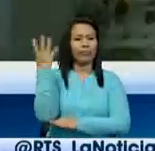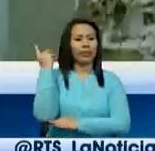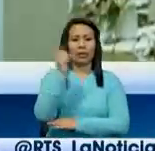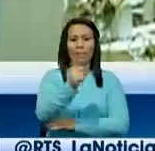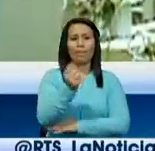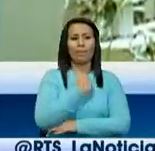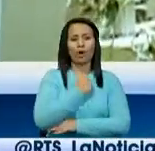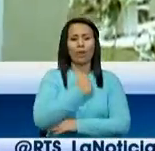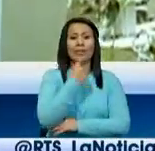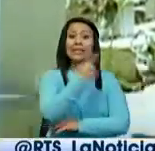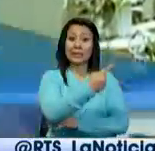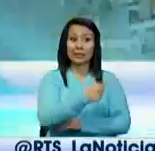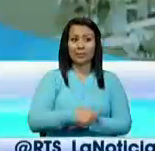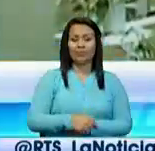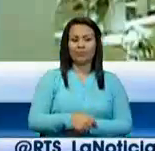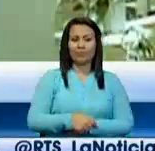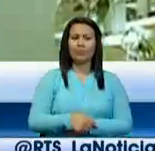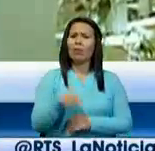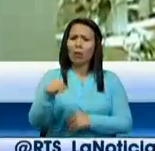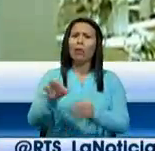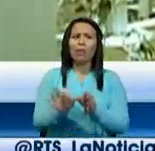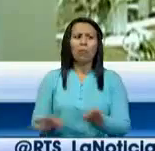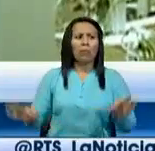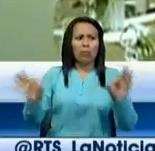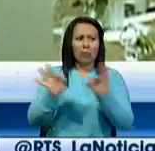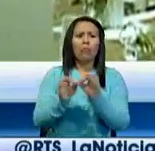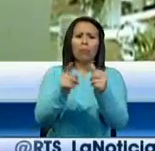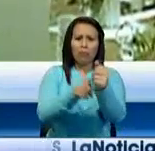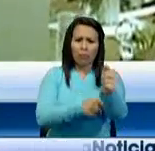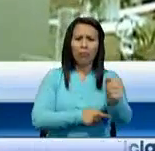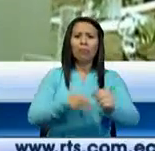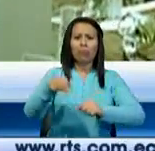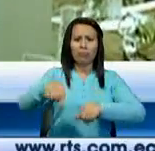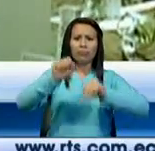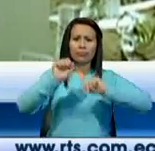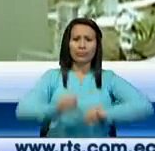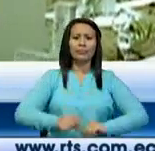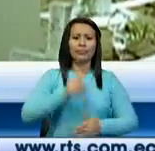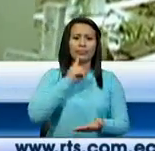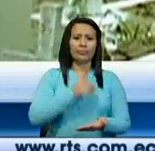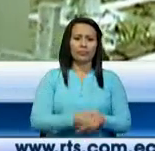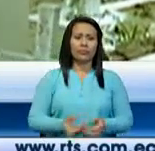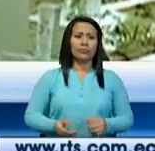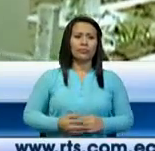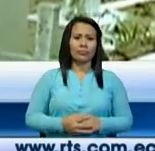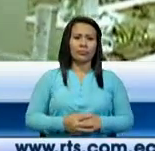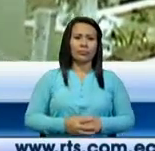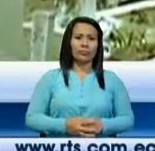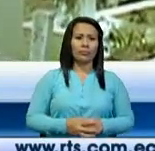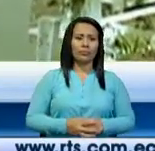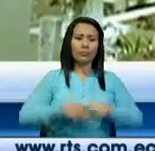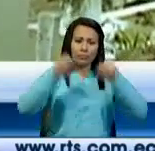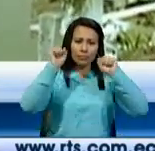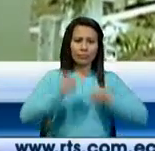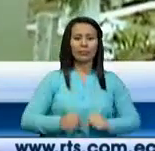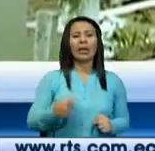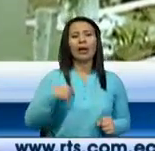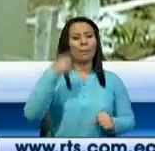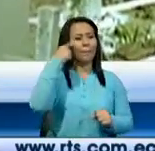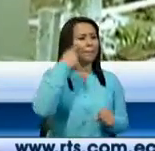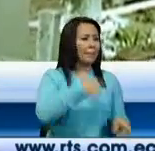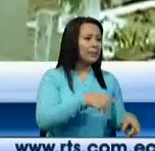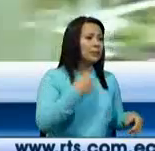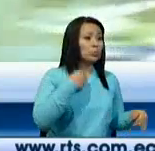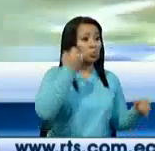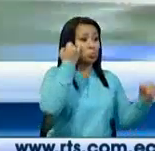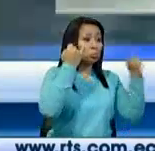Ecuador. Es importante que se mantengan las tradiciones, sobre todo la tradición verdadera, no el simple folclor como